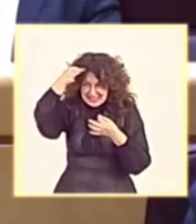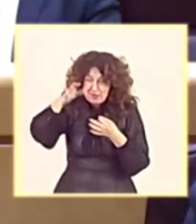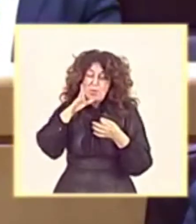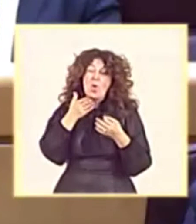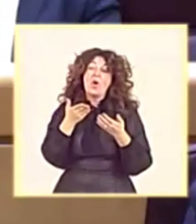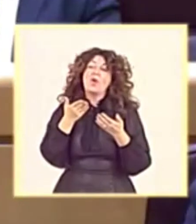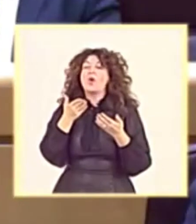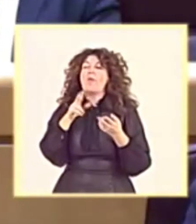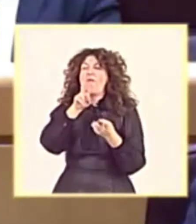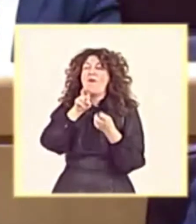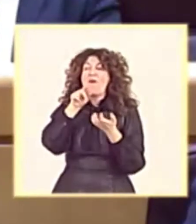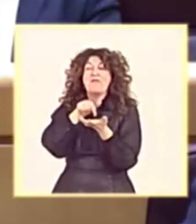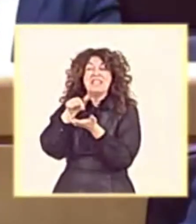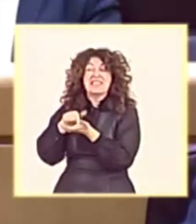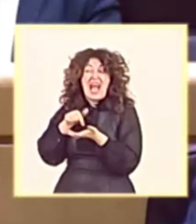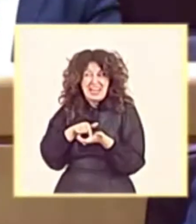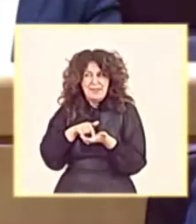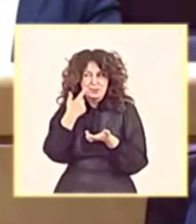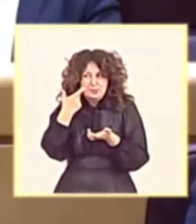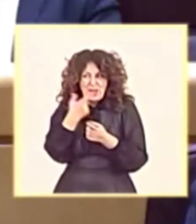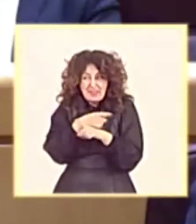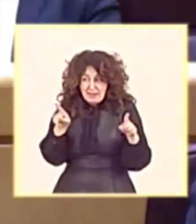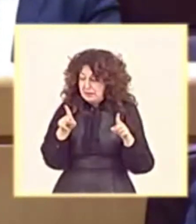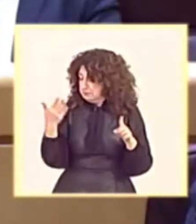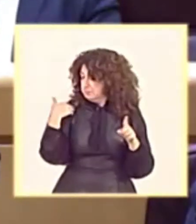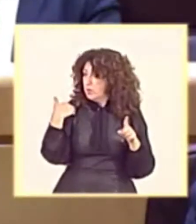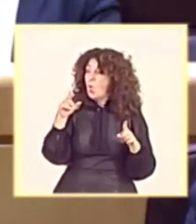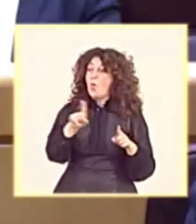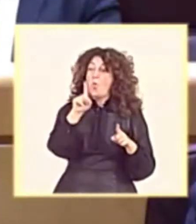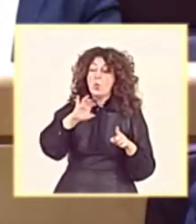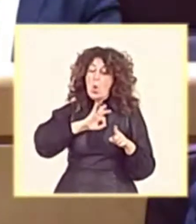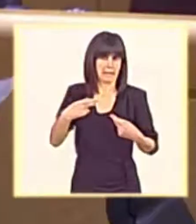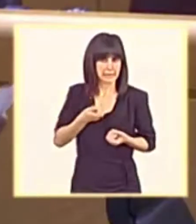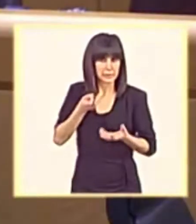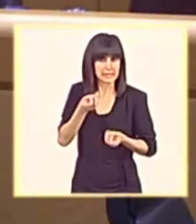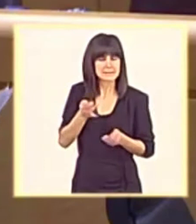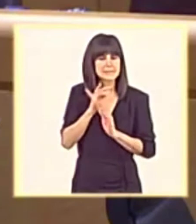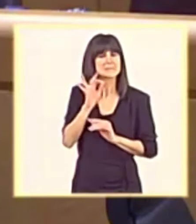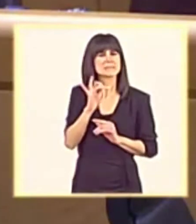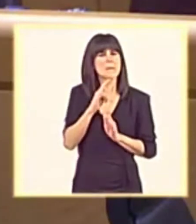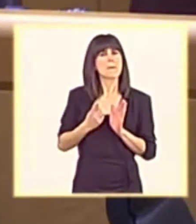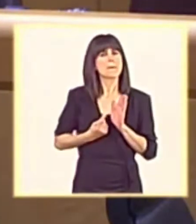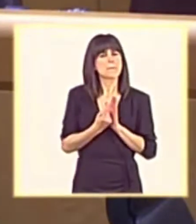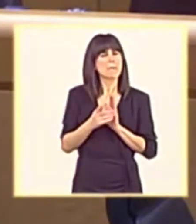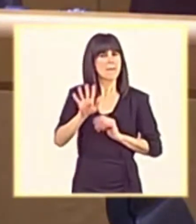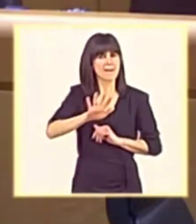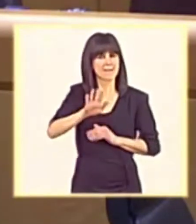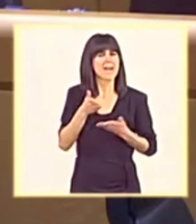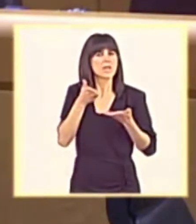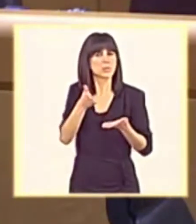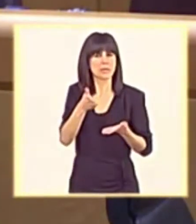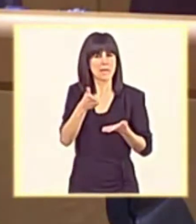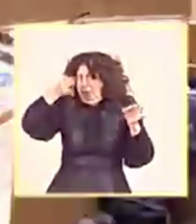fiscalidad diferenciada, podía haber entrado en vigor el 1 de enero de 2022. Montero indicó que las ayudas al funcionamiento pueden